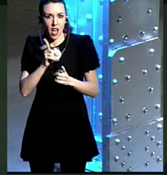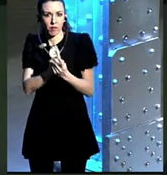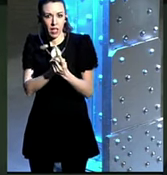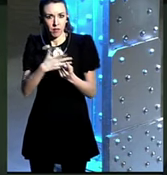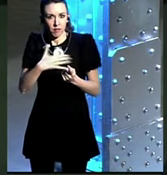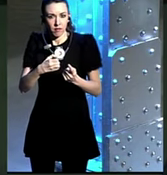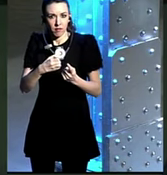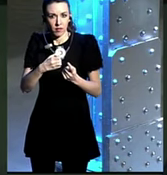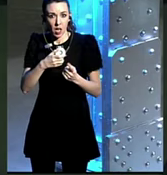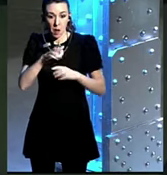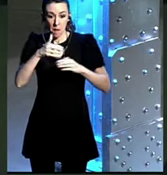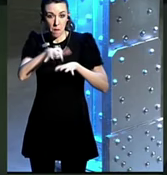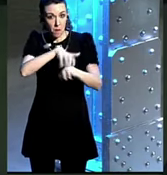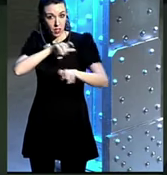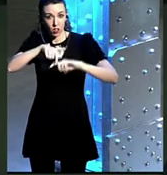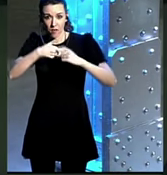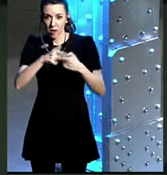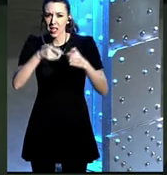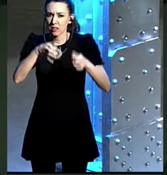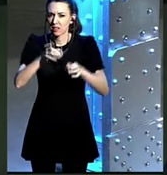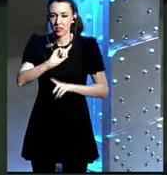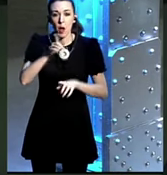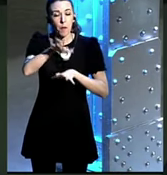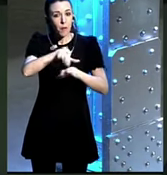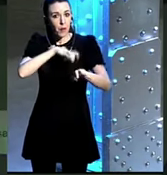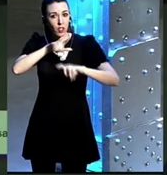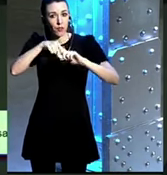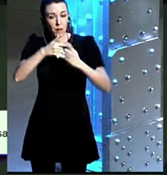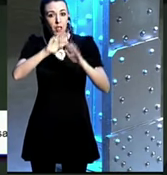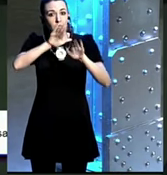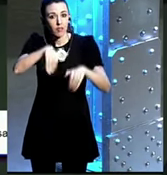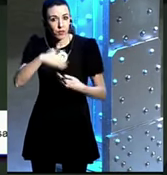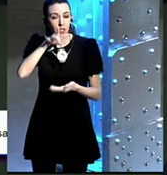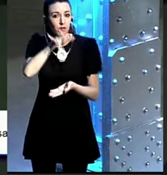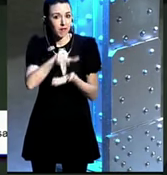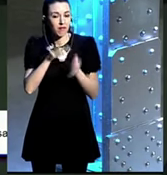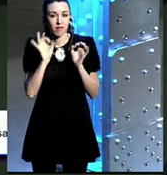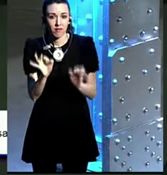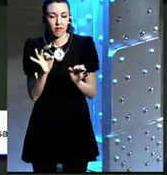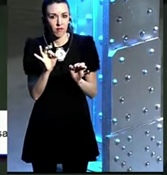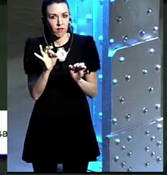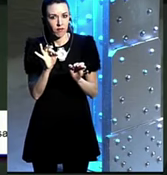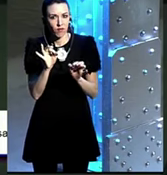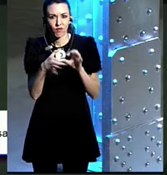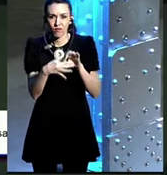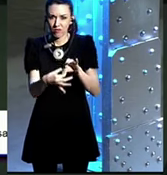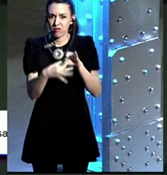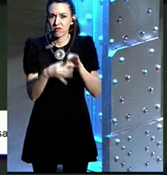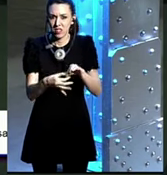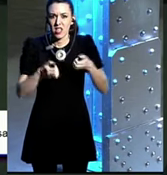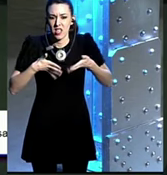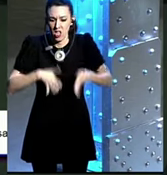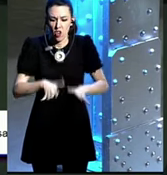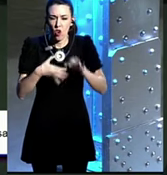la mayoría de las familias, no en todos los casos, pero la mayoría de las familias al final acabaron estando muy, muy, muy vinculados a sus hijos,